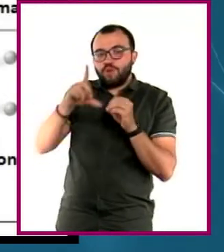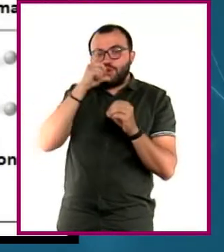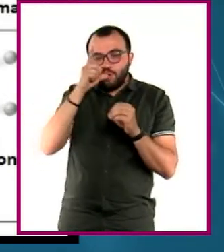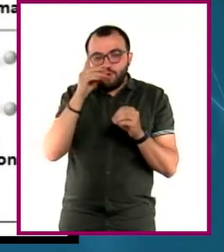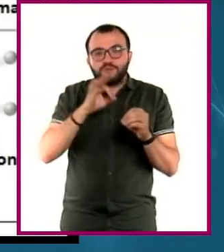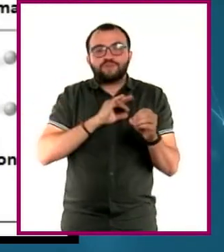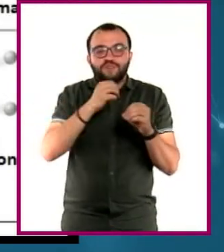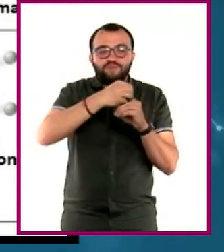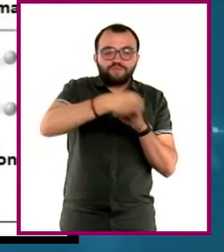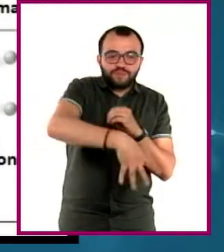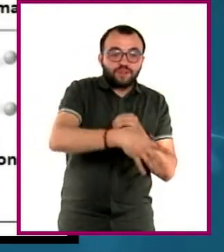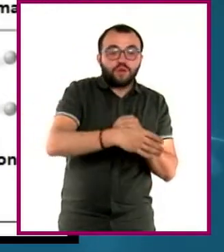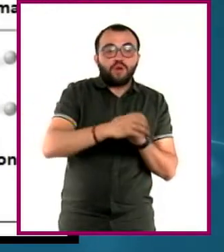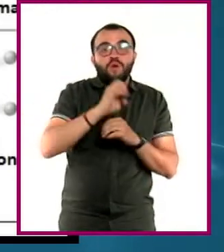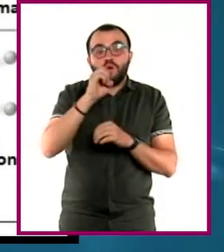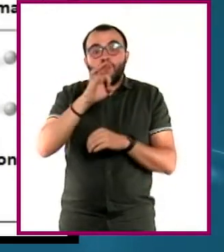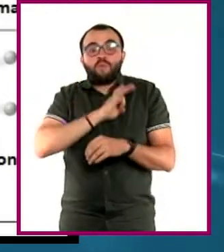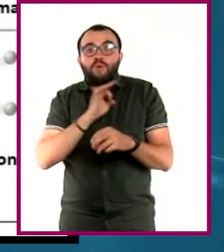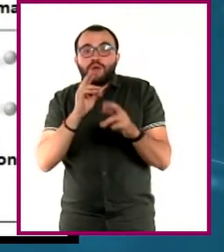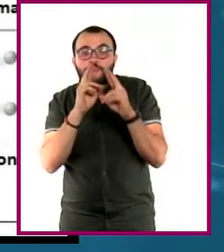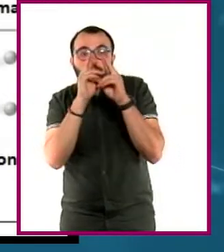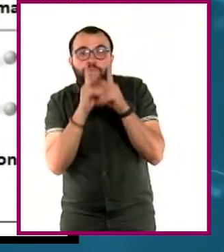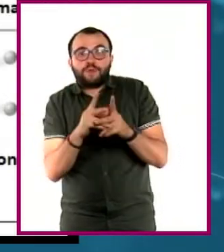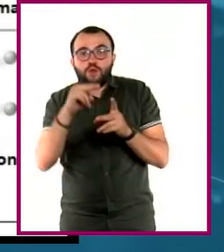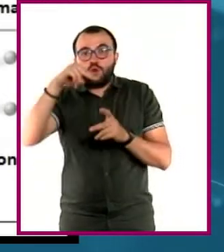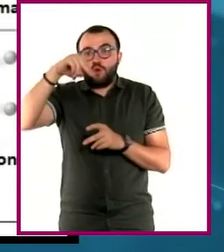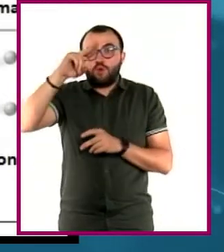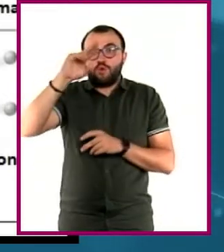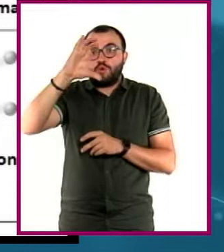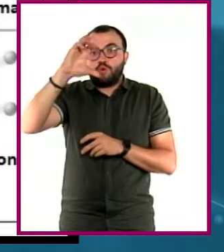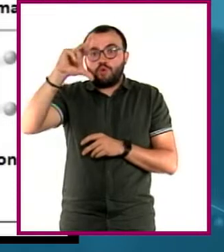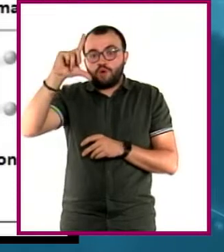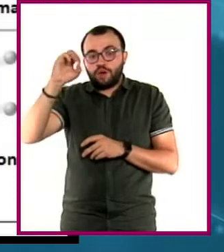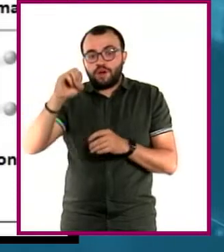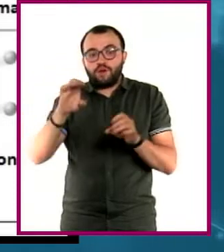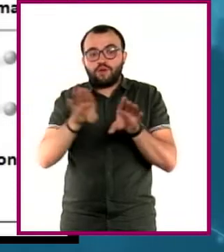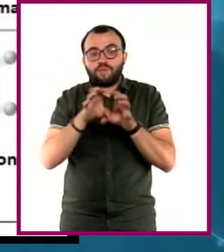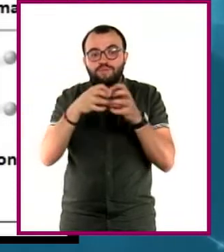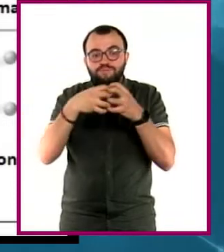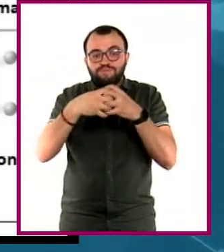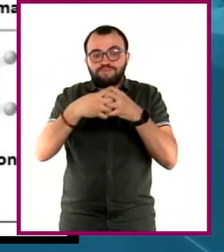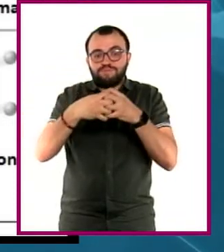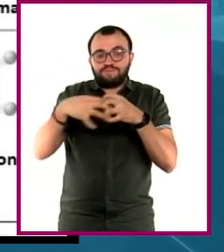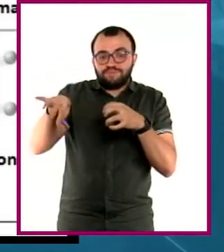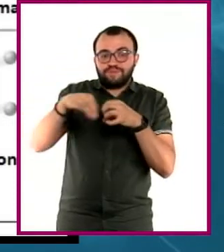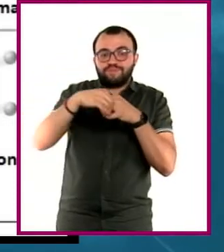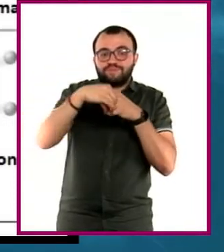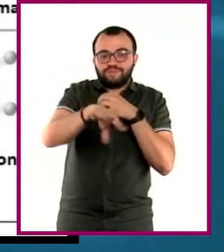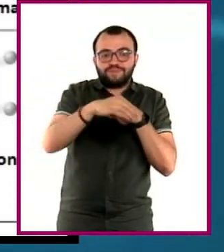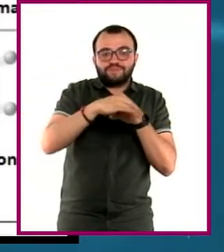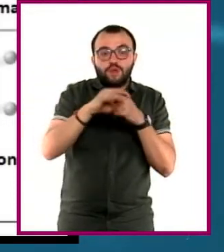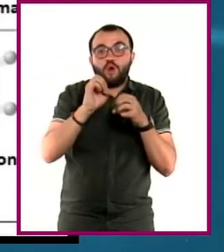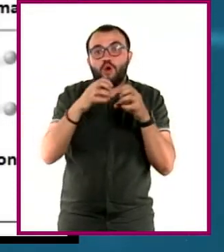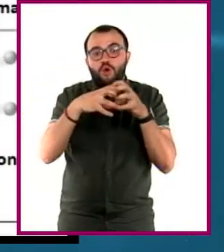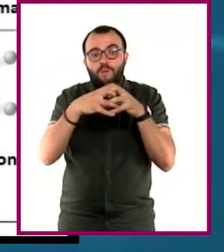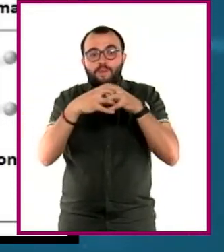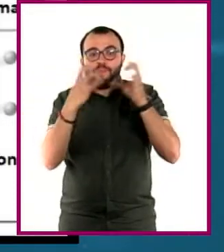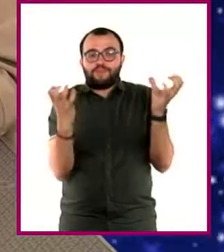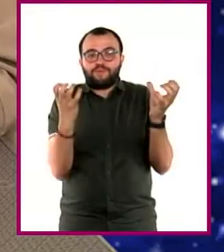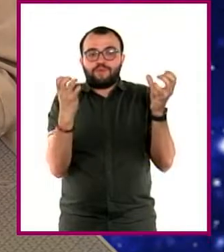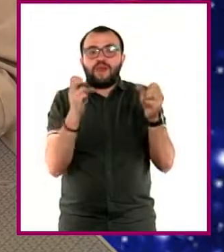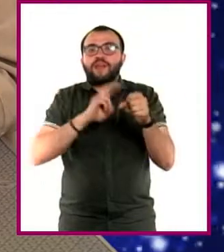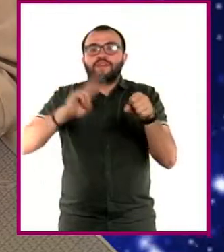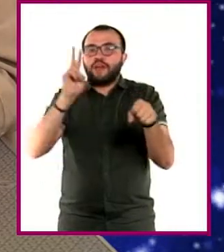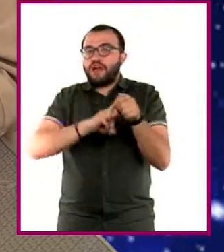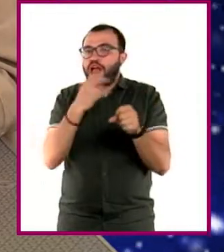se puede romper incluso el núcleo original en dos fragmentos. Entonces, la naturaleza siempre está buscando